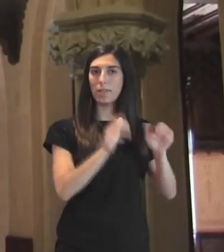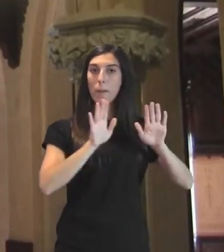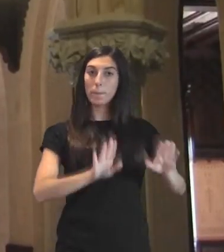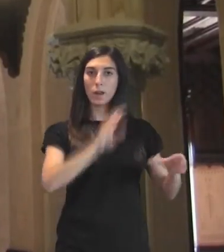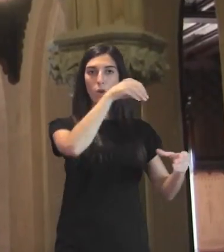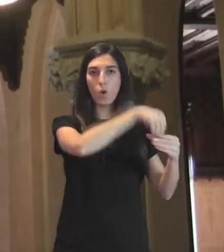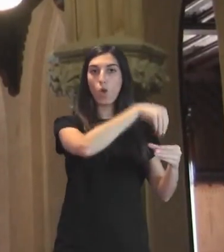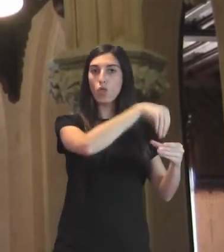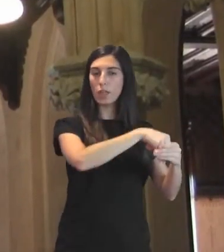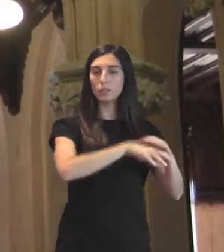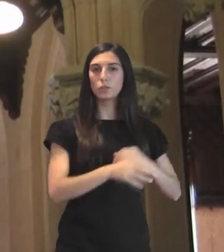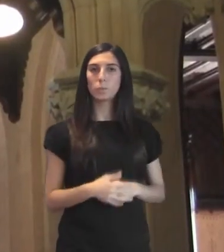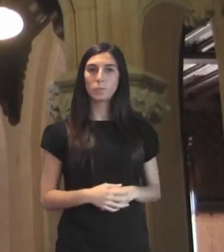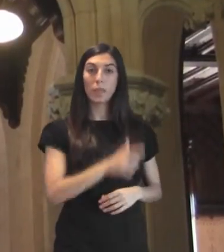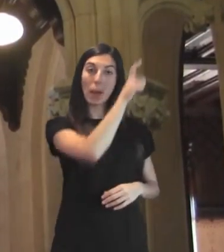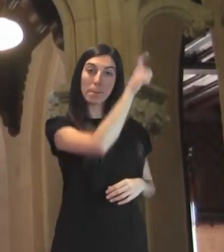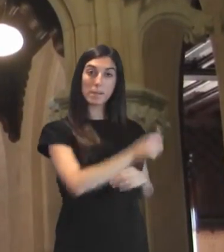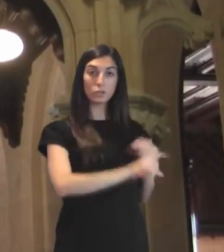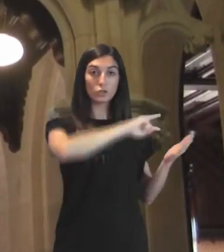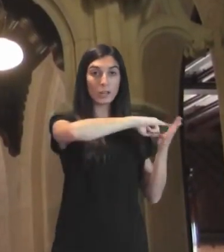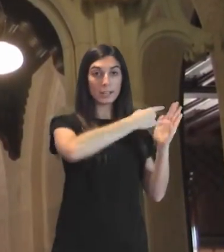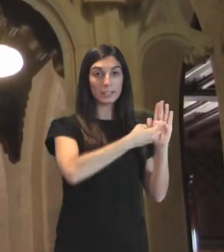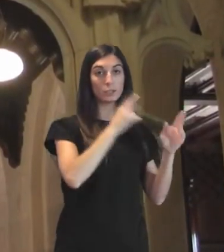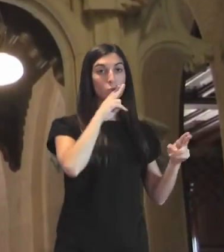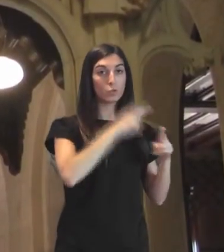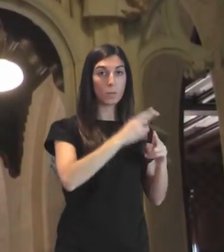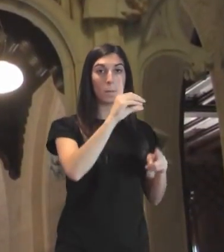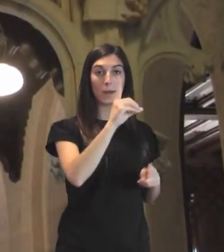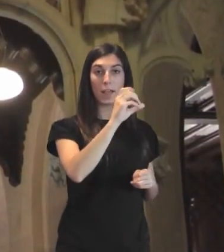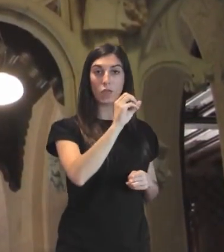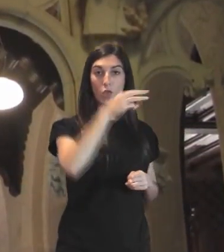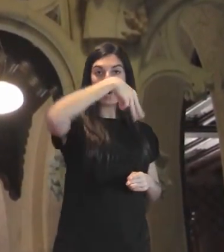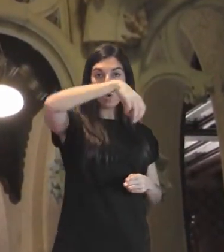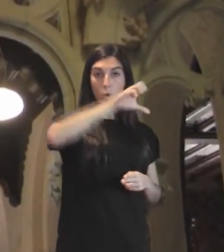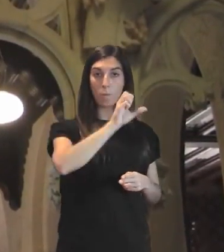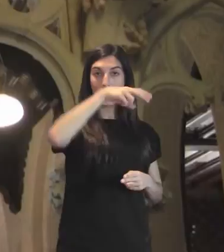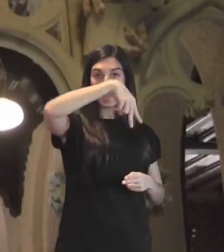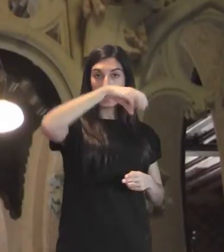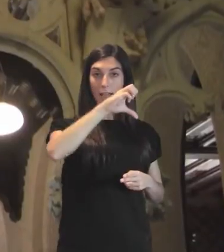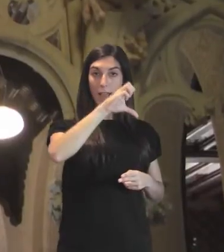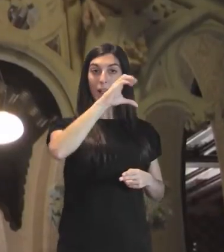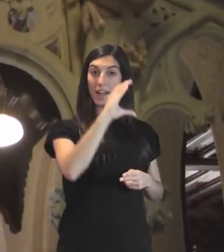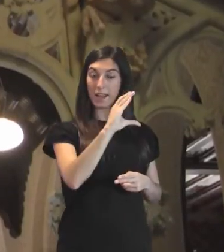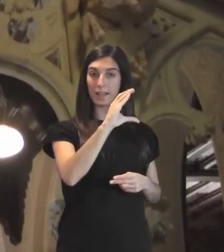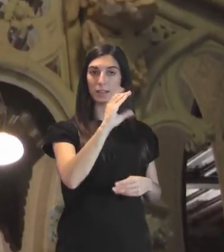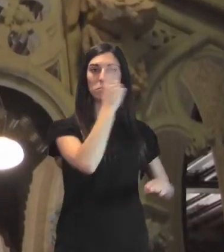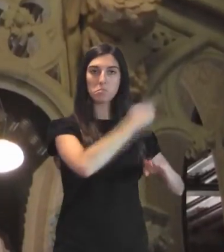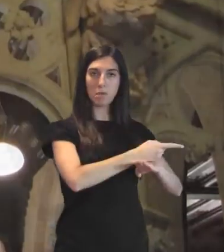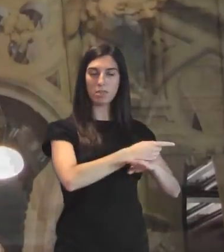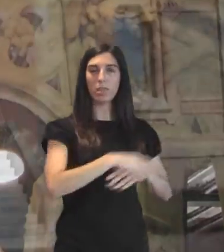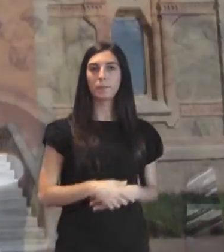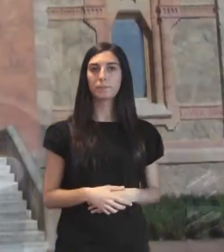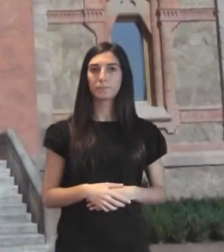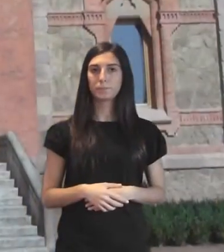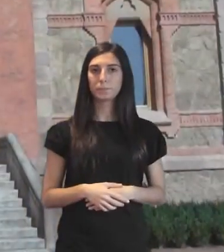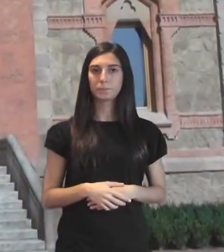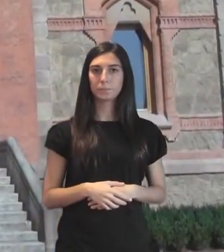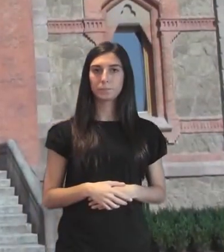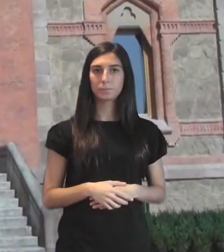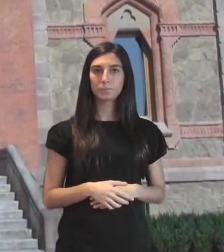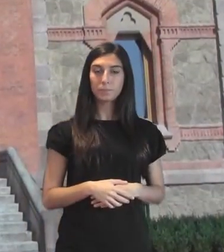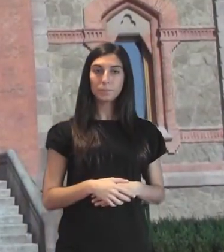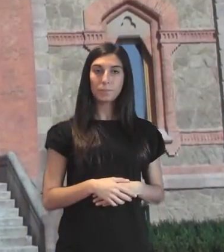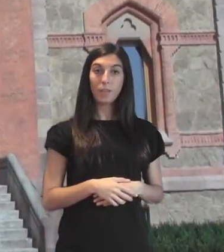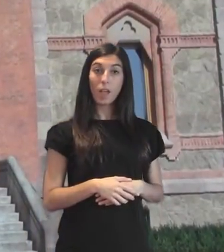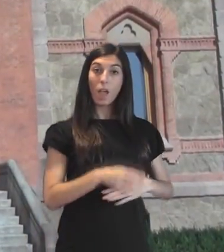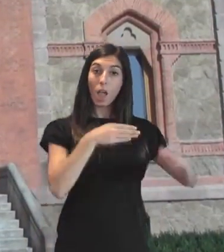Luis Domenech y Montaner, quien para su proyecto contó con excelentes artistas de la época. La puerta de bronce de la entrada, conocida